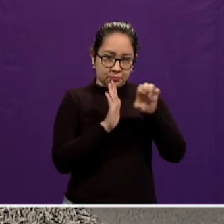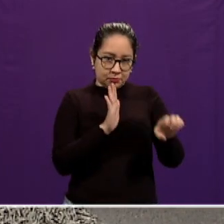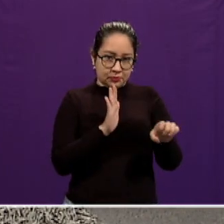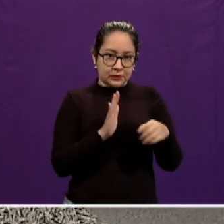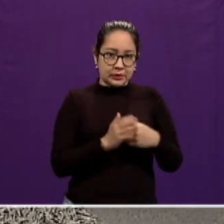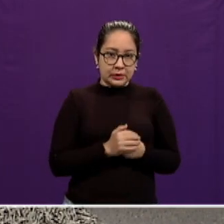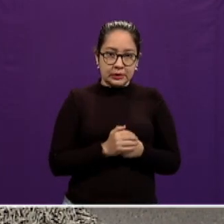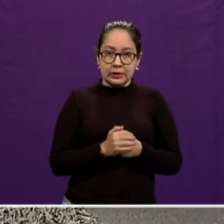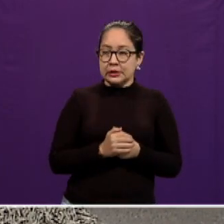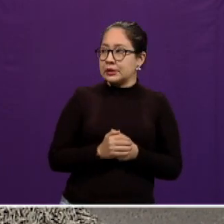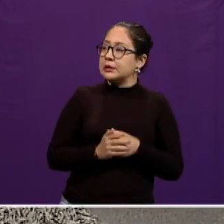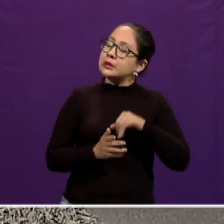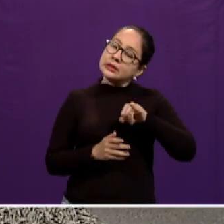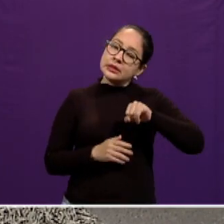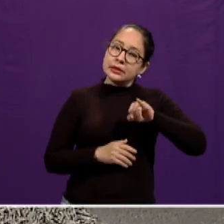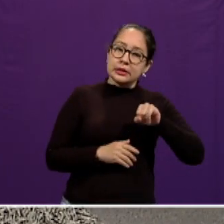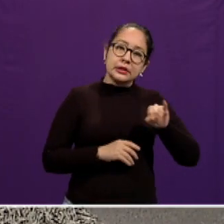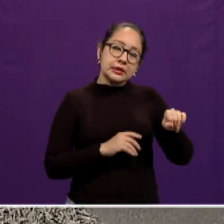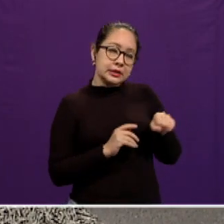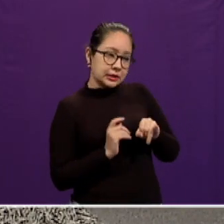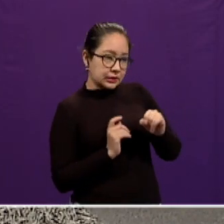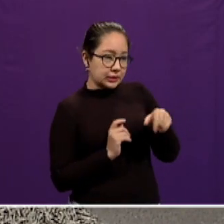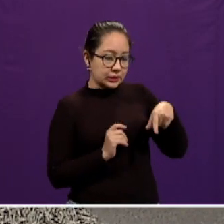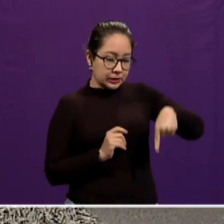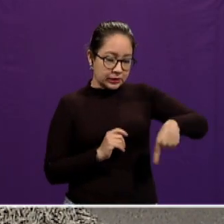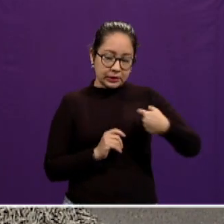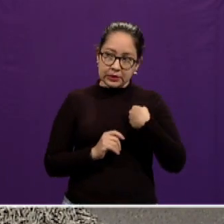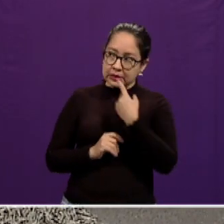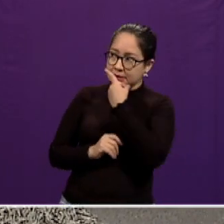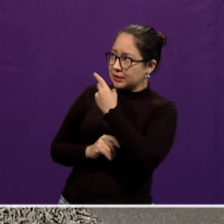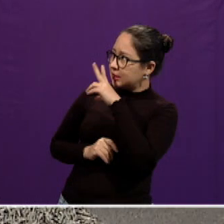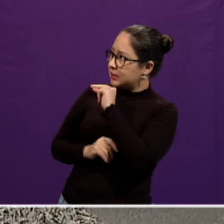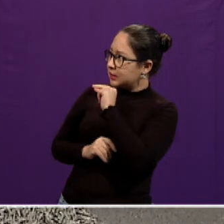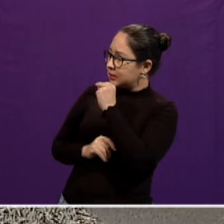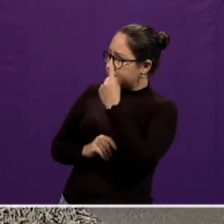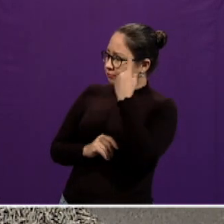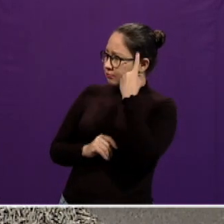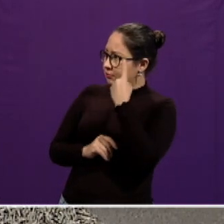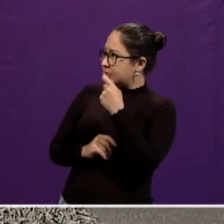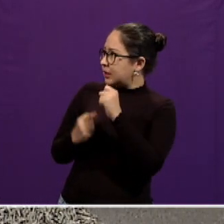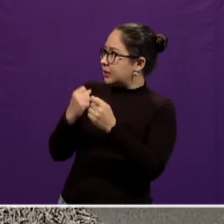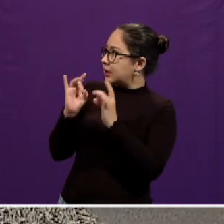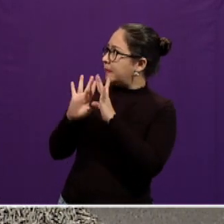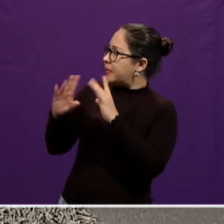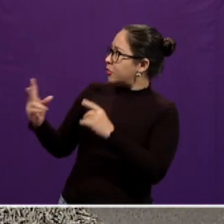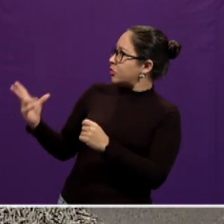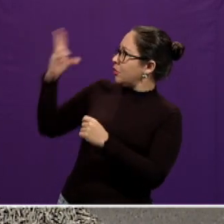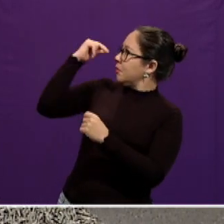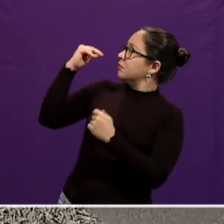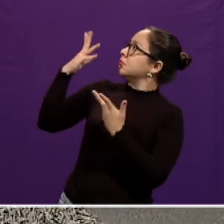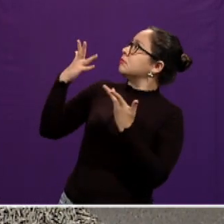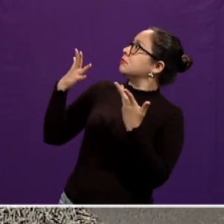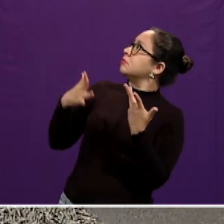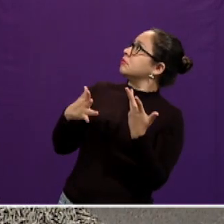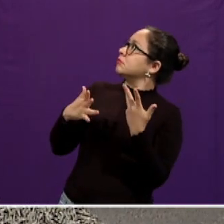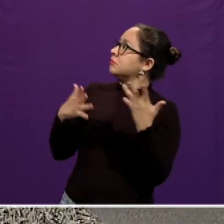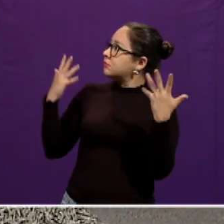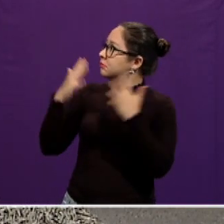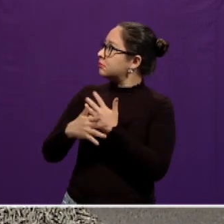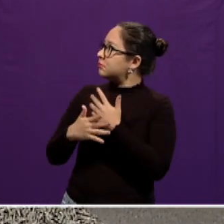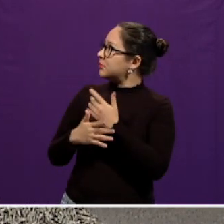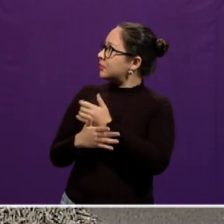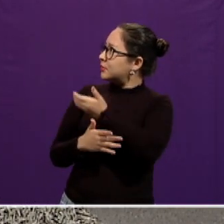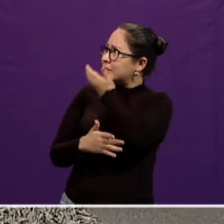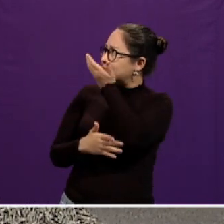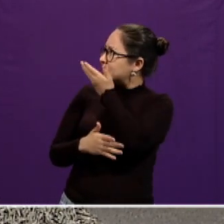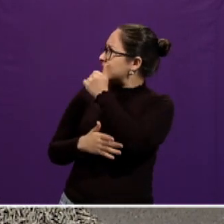Que a todo le dicen que sí. Y entonces es esta intolerancia a la frustración y tristemente, por ejemplo, son personas que caen